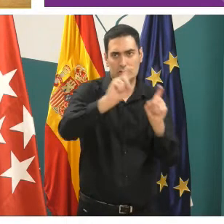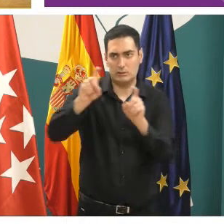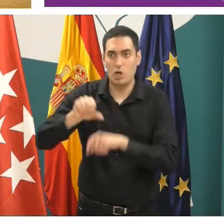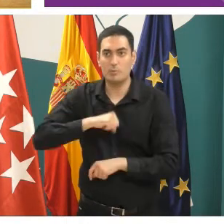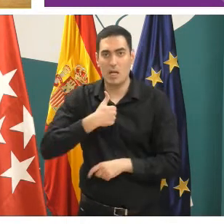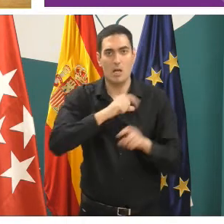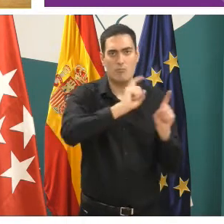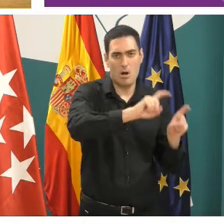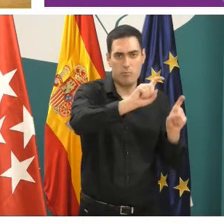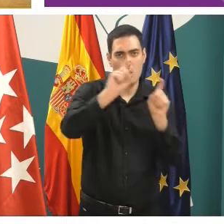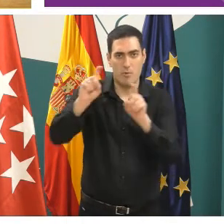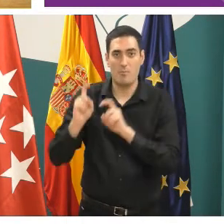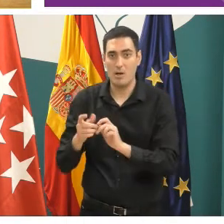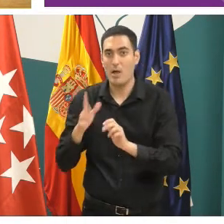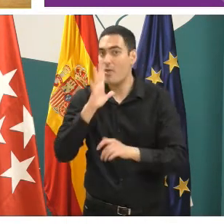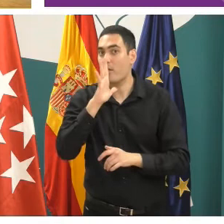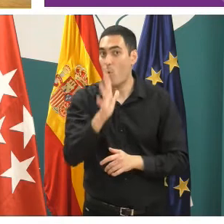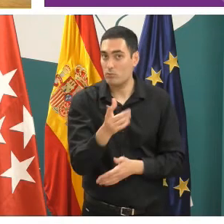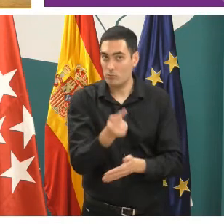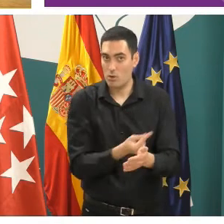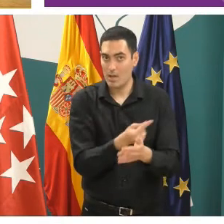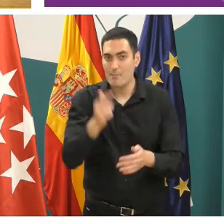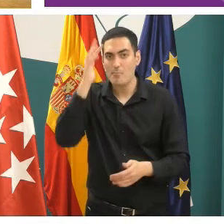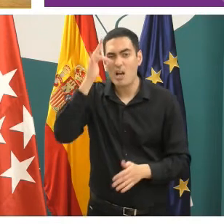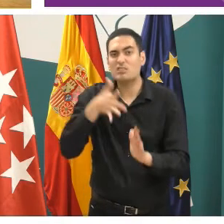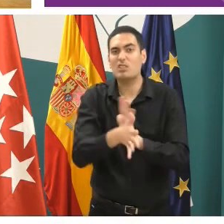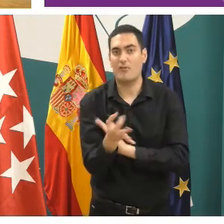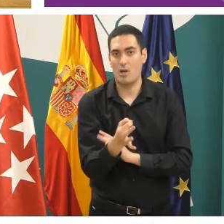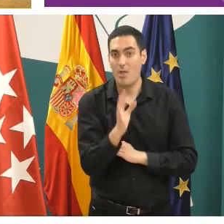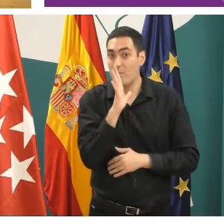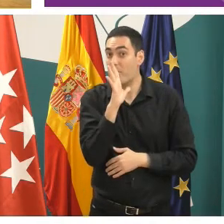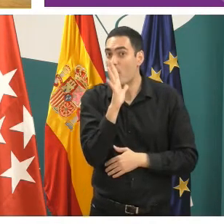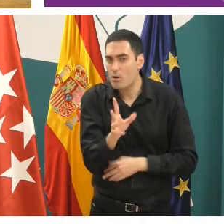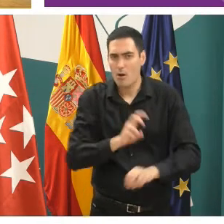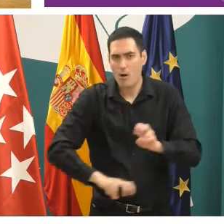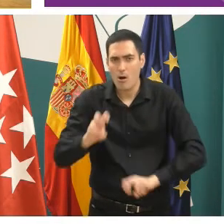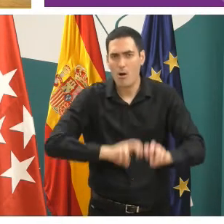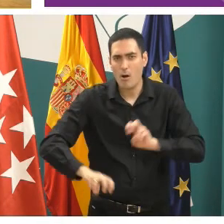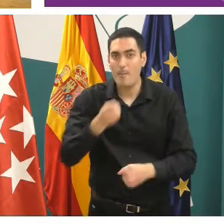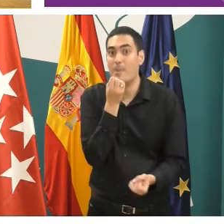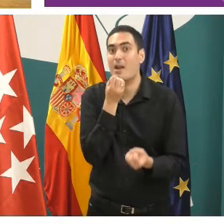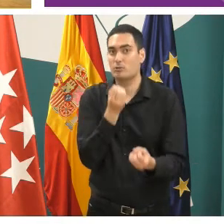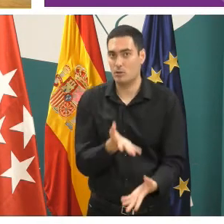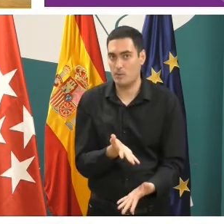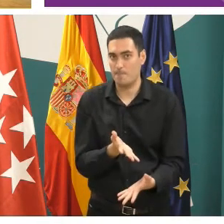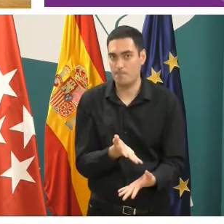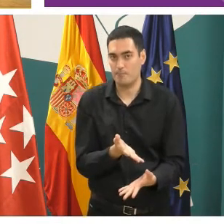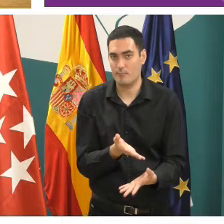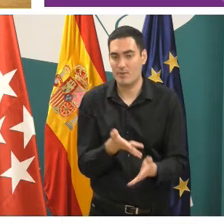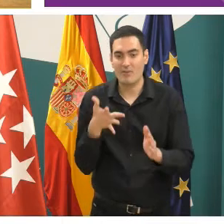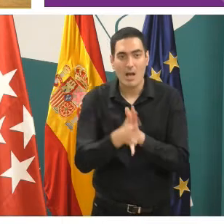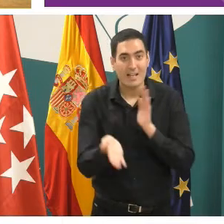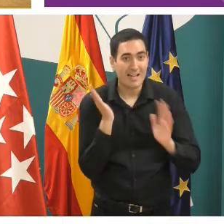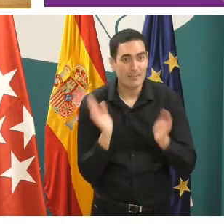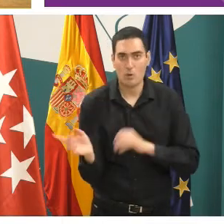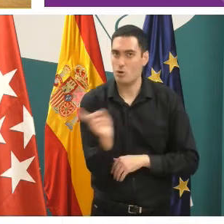asistenciales, es de 5 años. Imaginaros lo que significa estar 5 años buscando un diagnóstico, ya no un tratamiento,